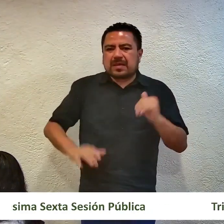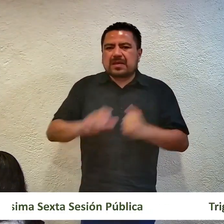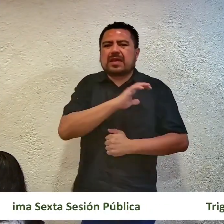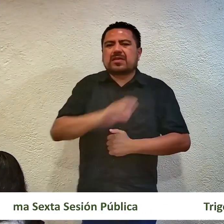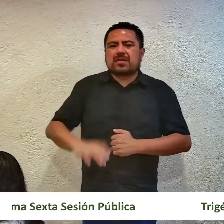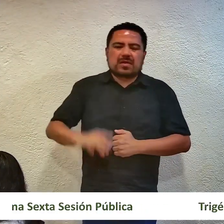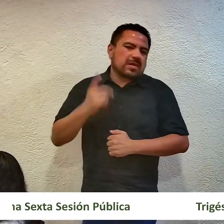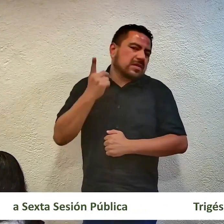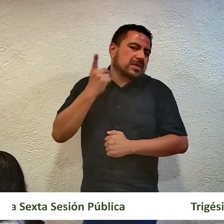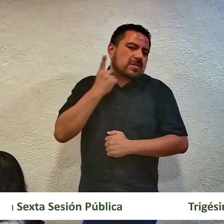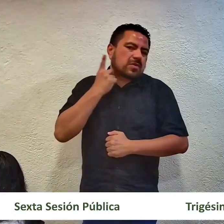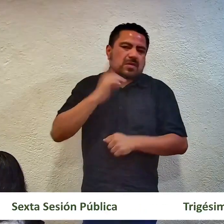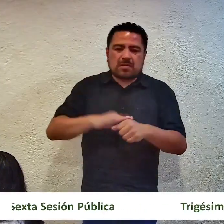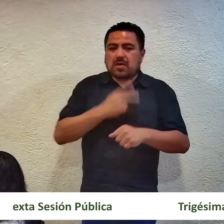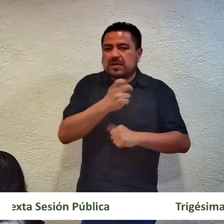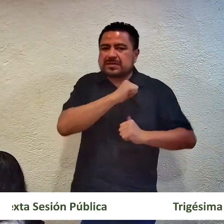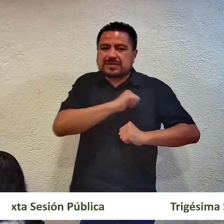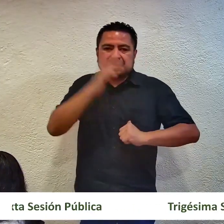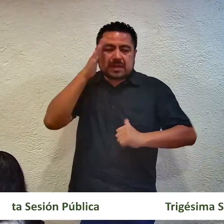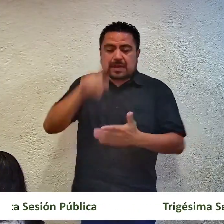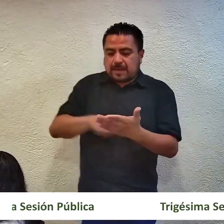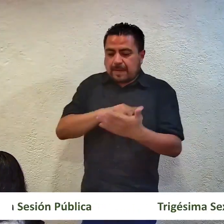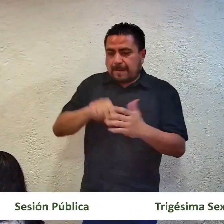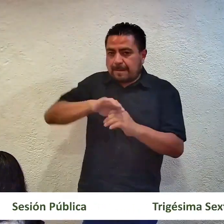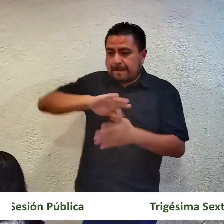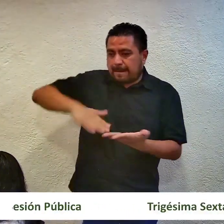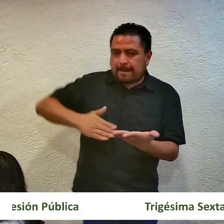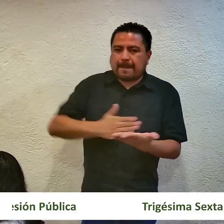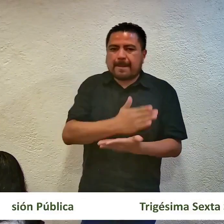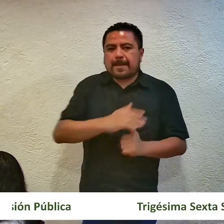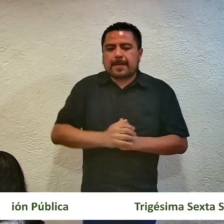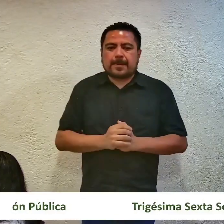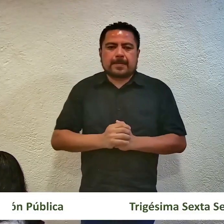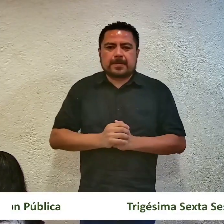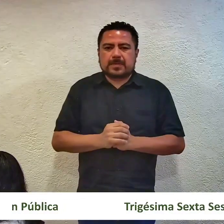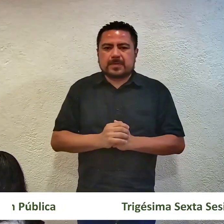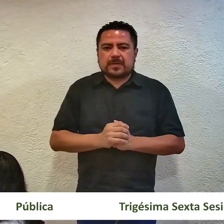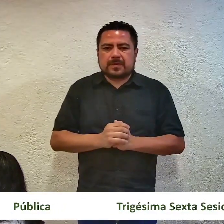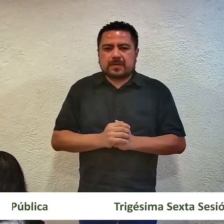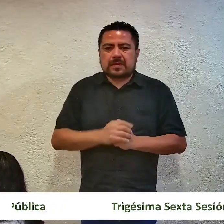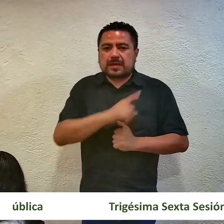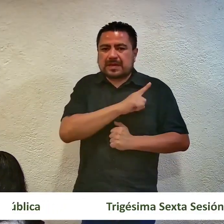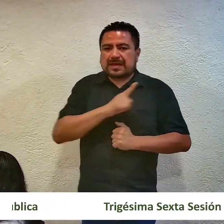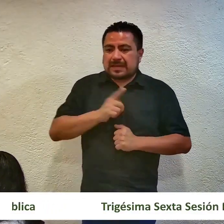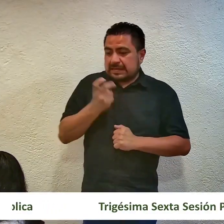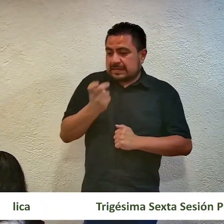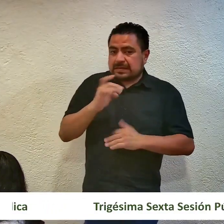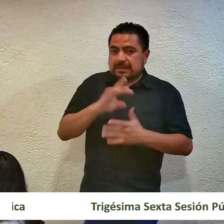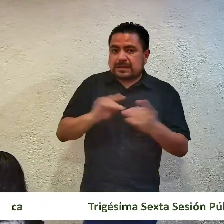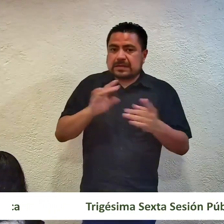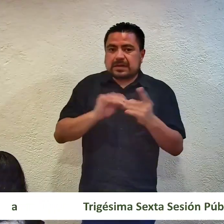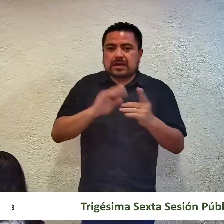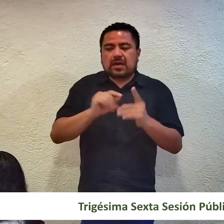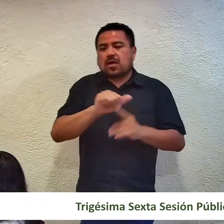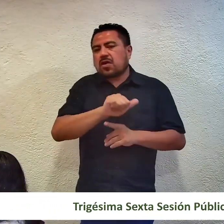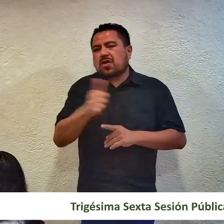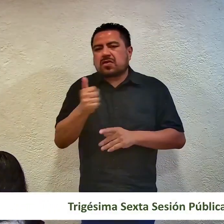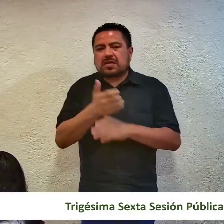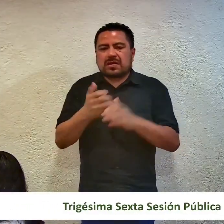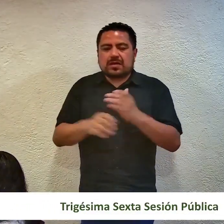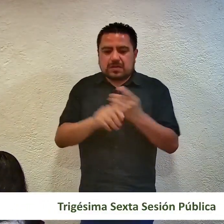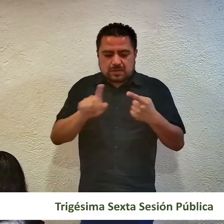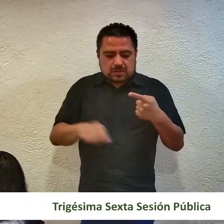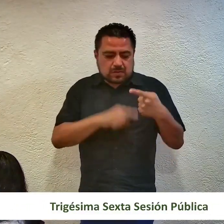de diputaciones por el principio de representación proporcional. Derivado de lo anterior, se precisan los siguientes efectos.